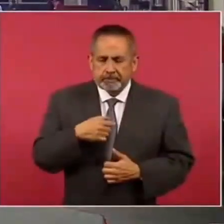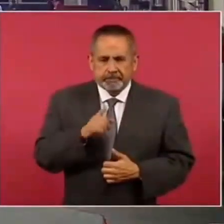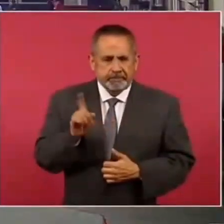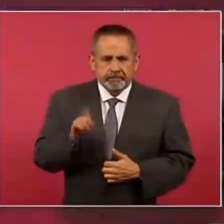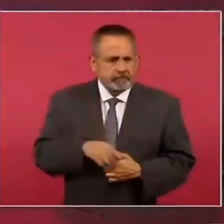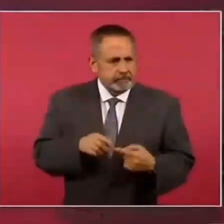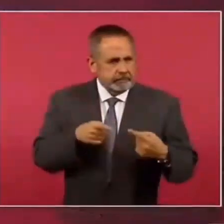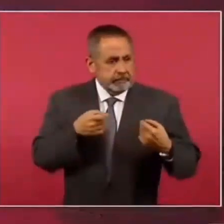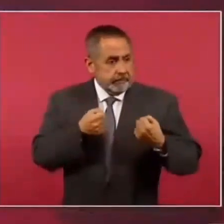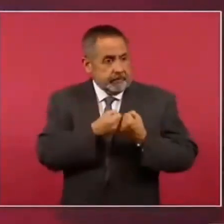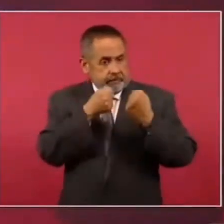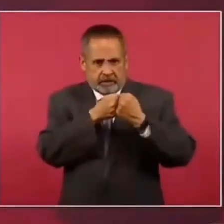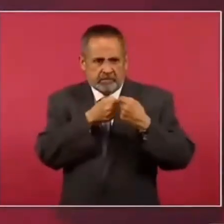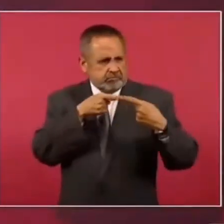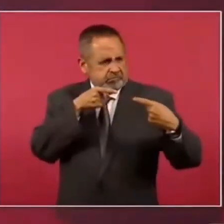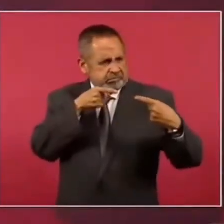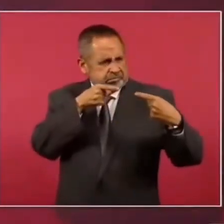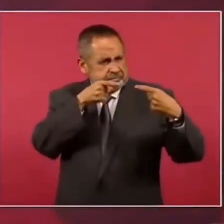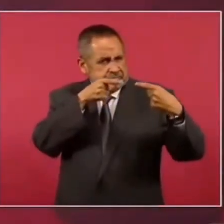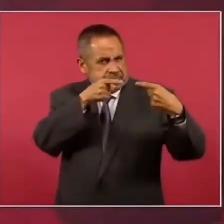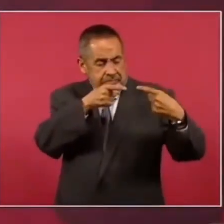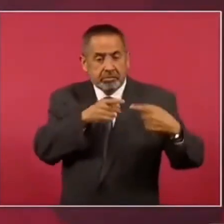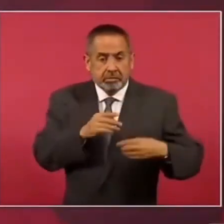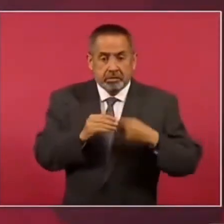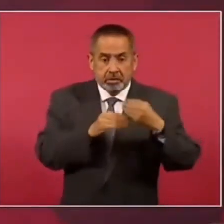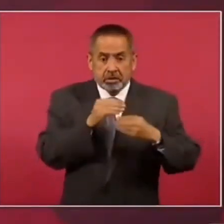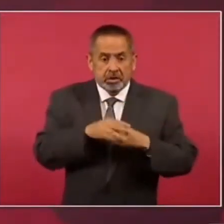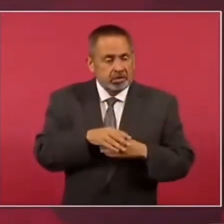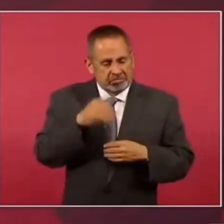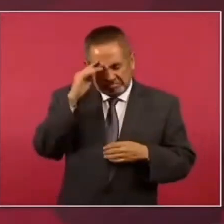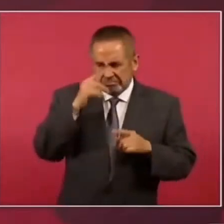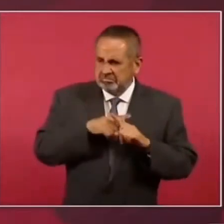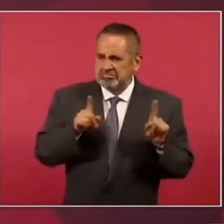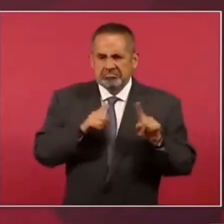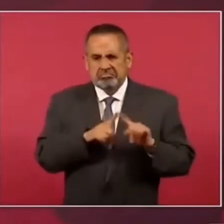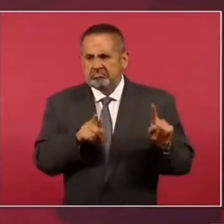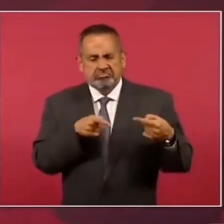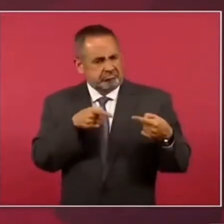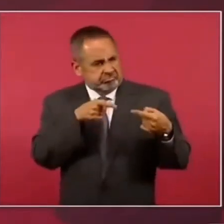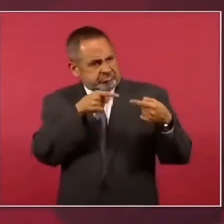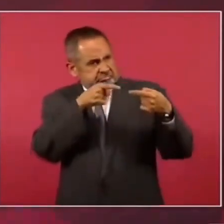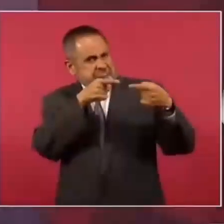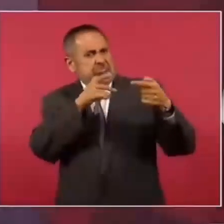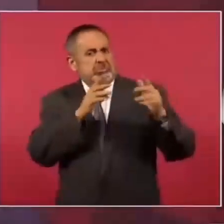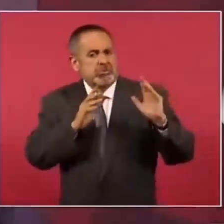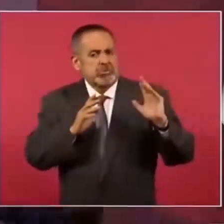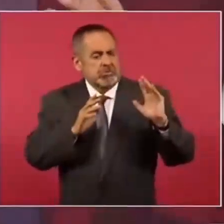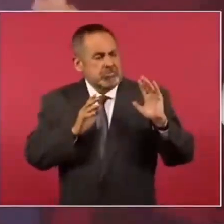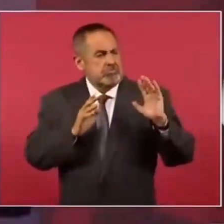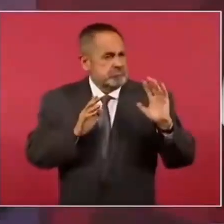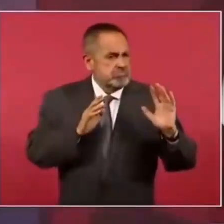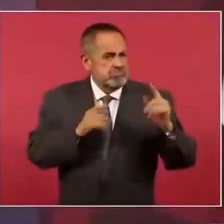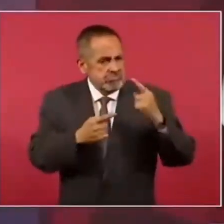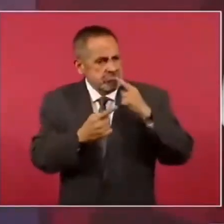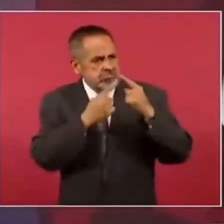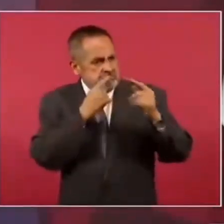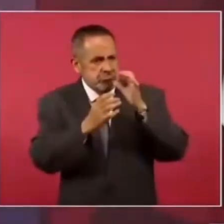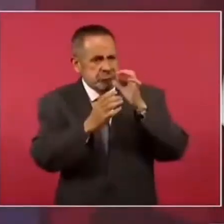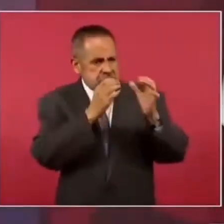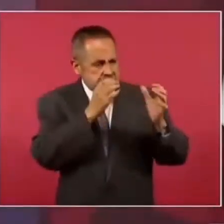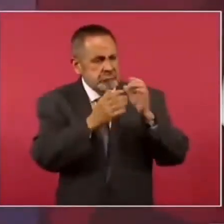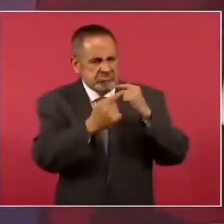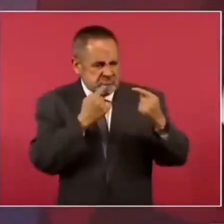Nos confrontamos y tuvimos diferencias, pero miren la importancia del